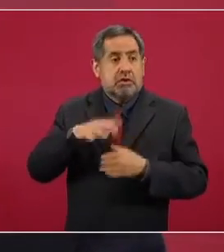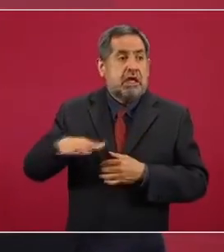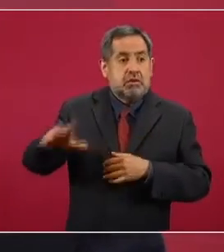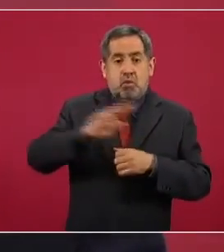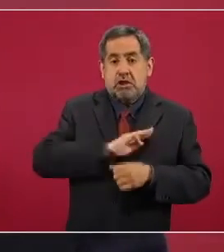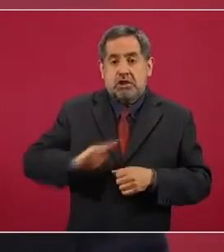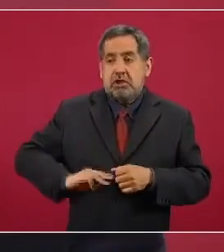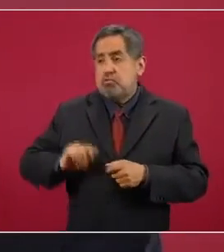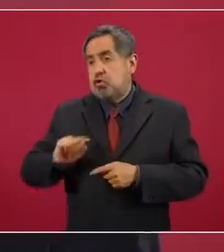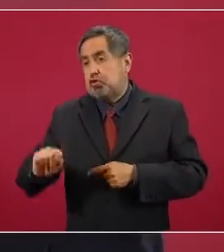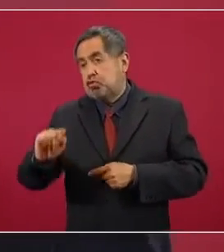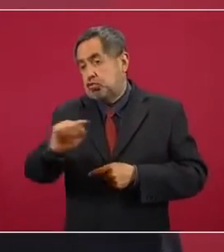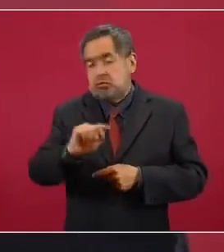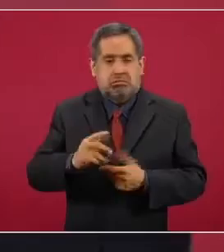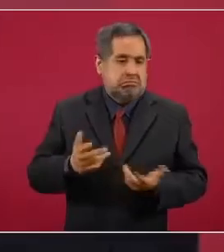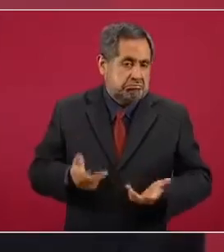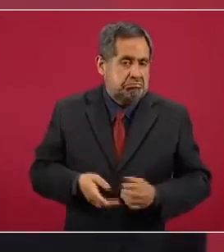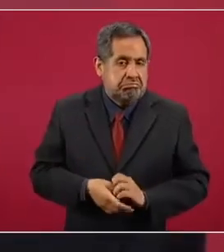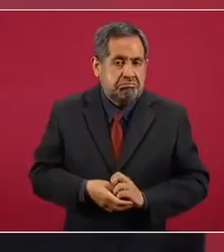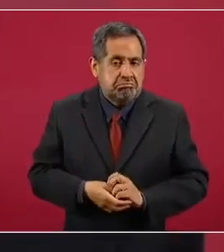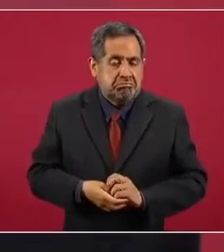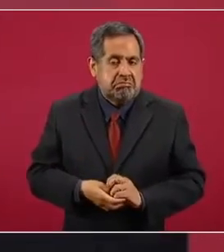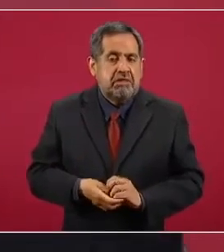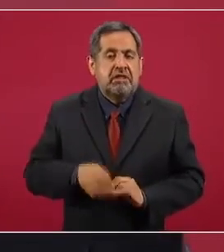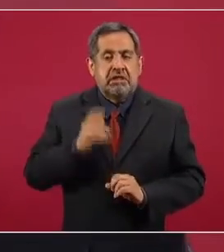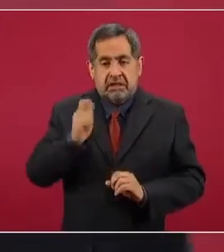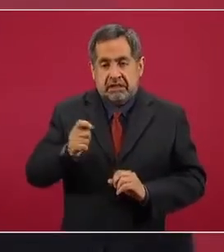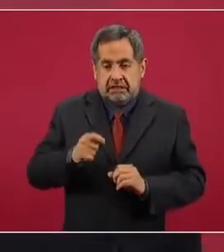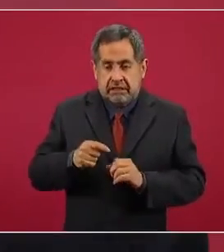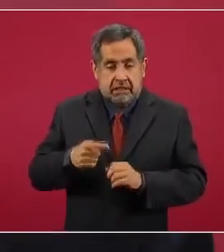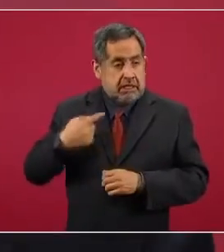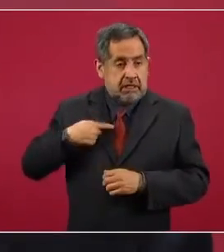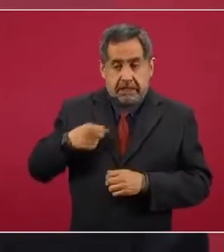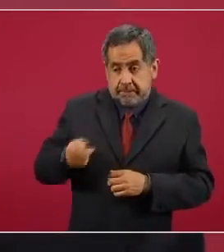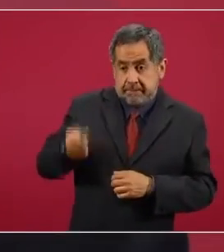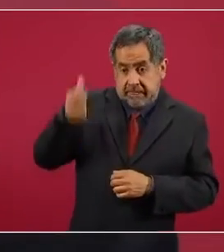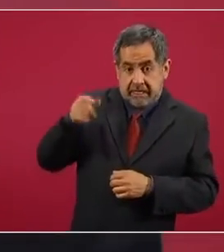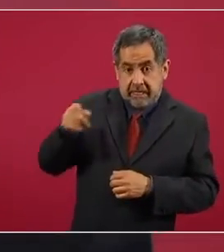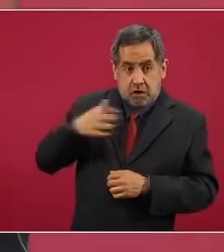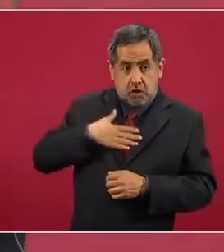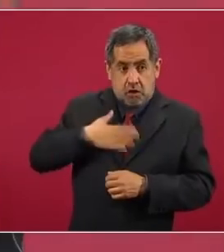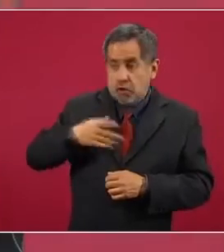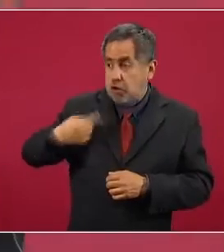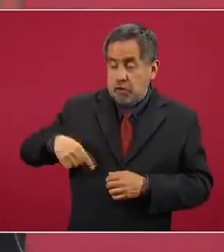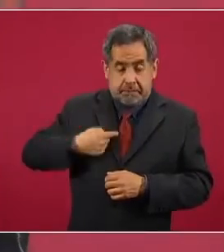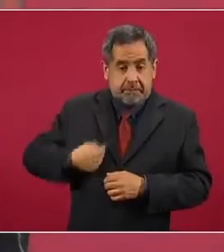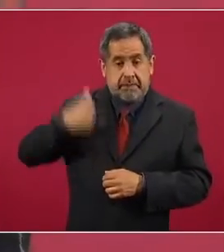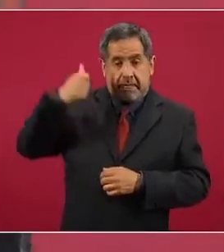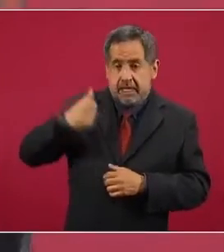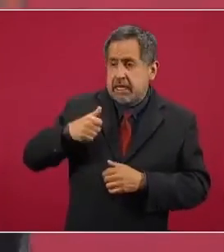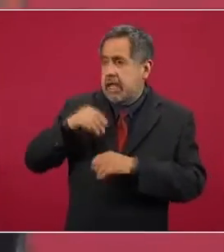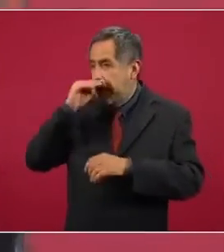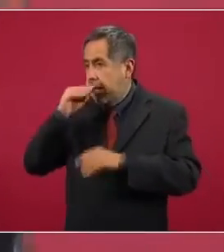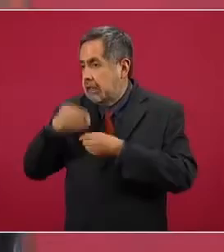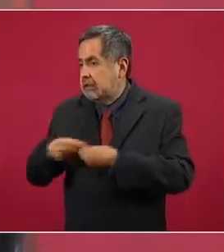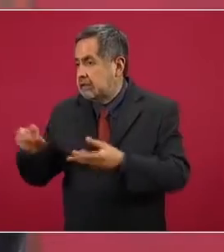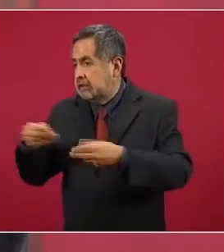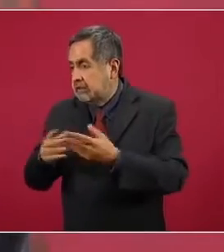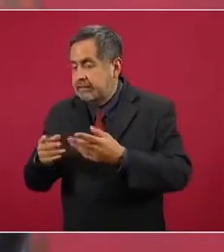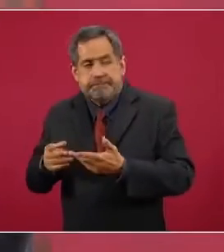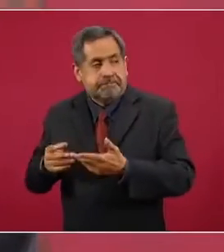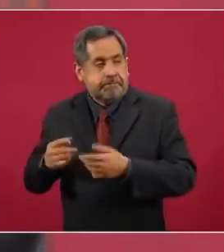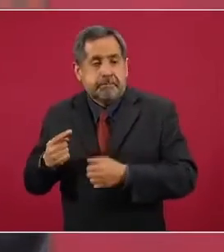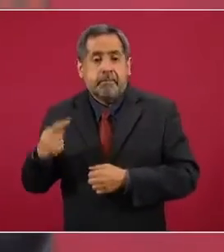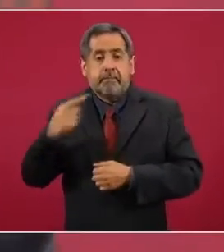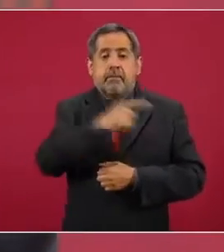de municipios. Esto llevó a que, como nosotros hicimos eso, el gobierno de